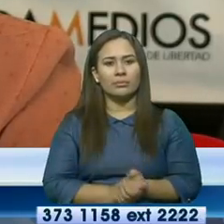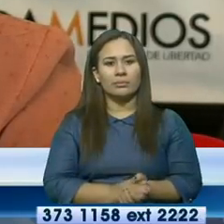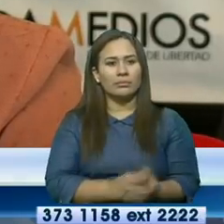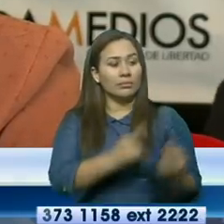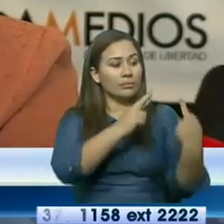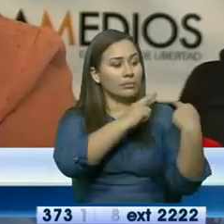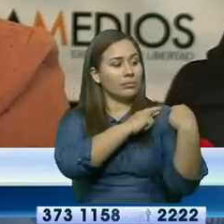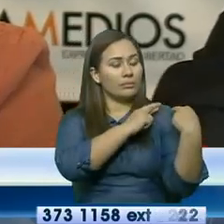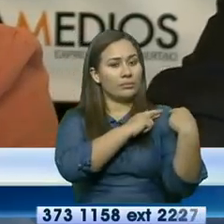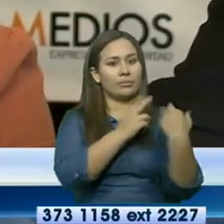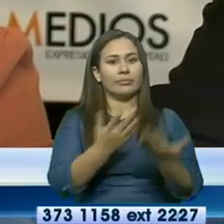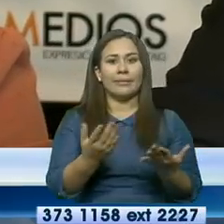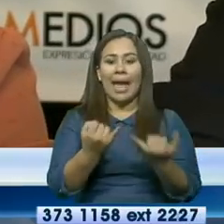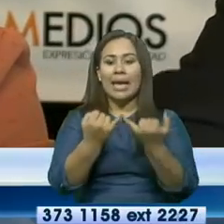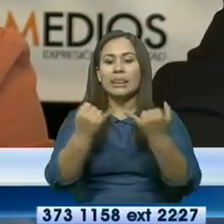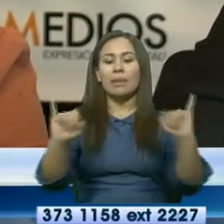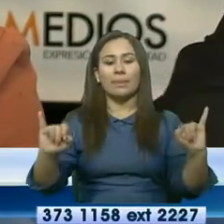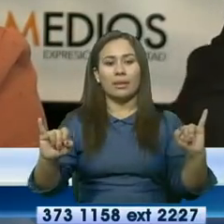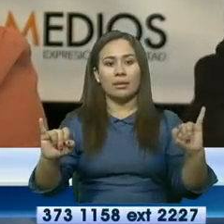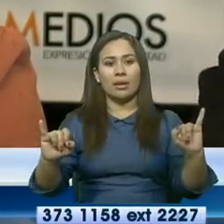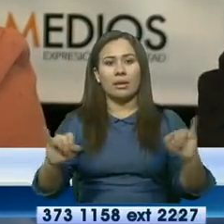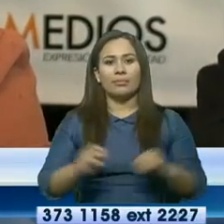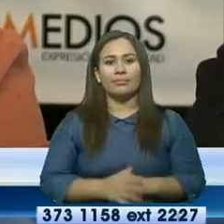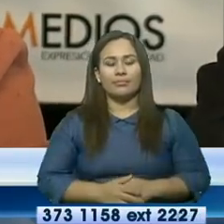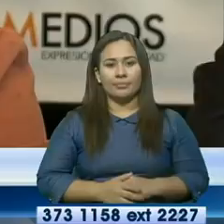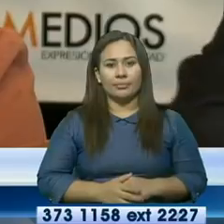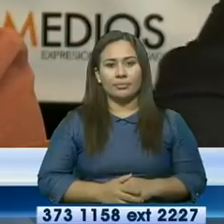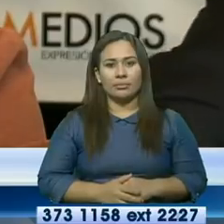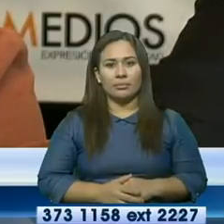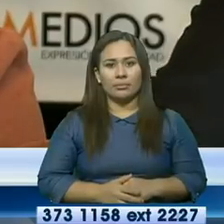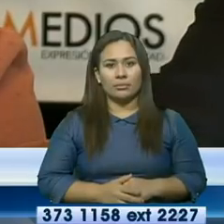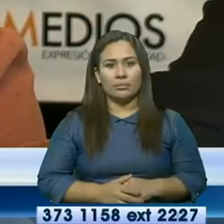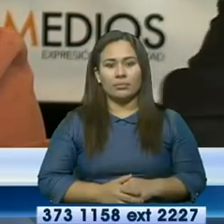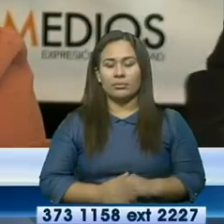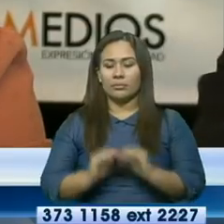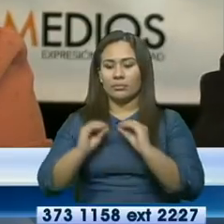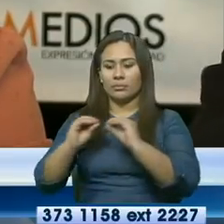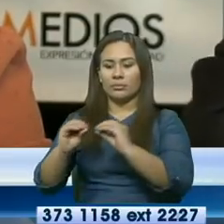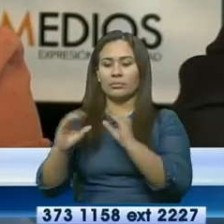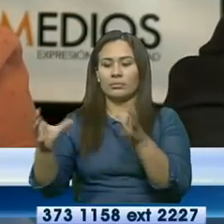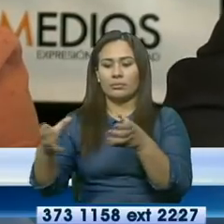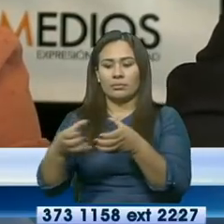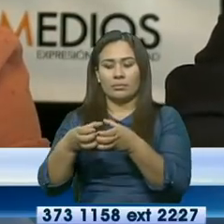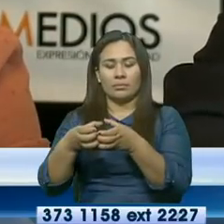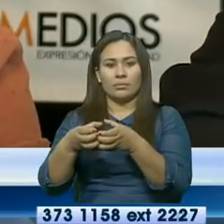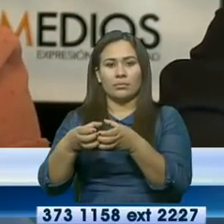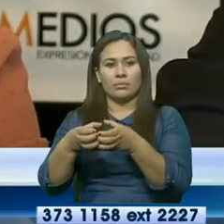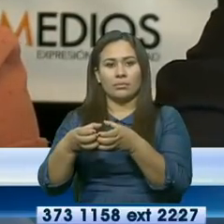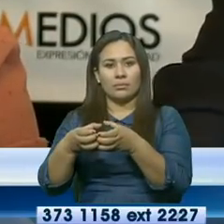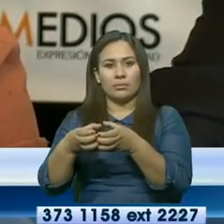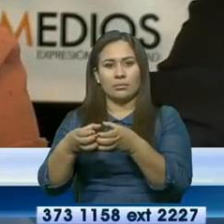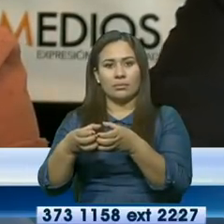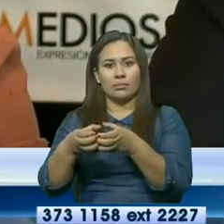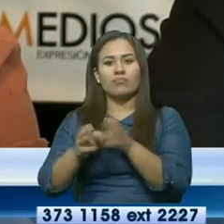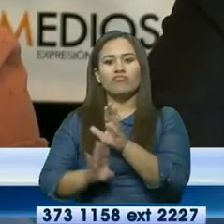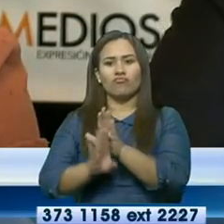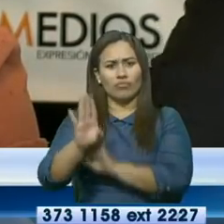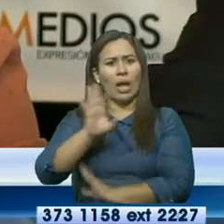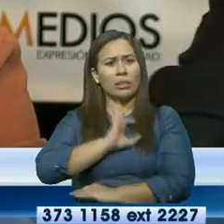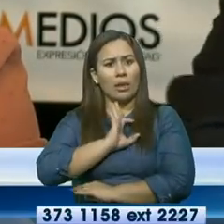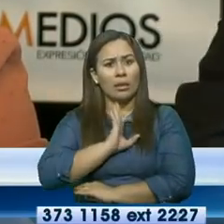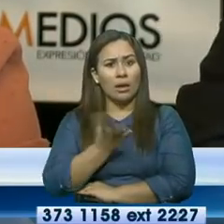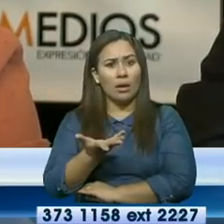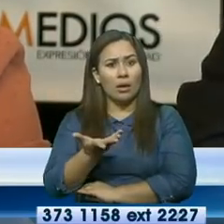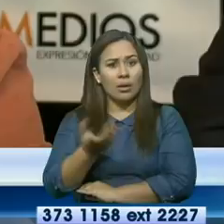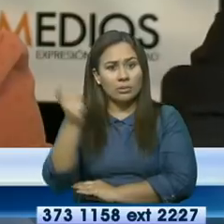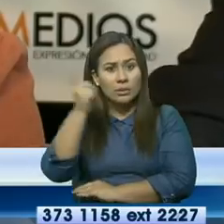independiente debe ser un ariel organismo colegiado y tiene que ser un organismo altamente técnico y creemos